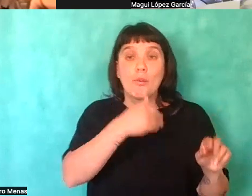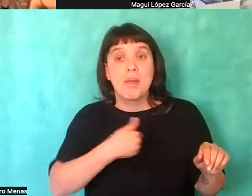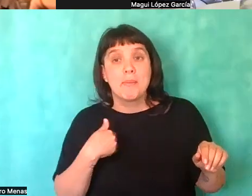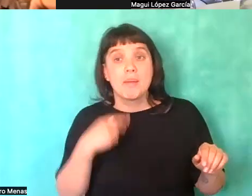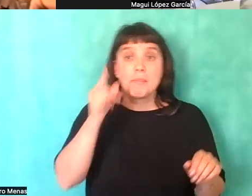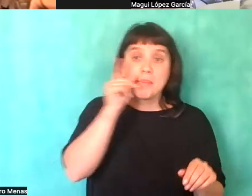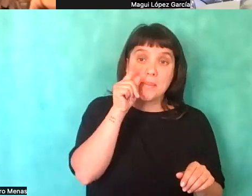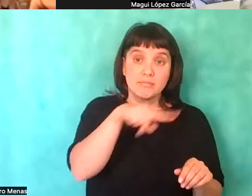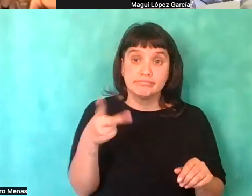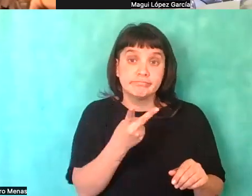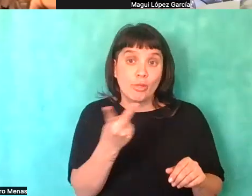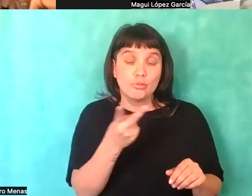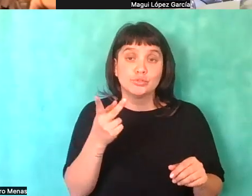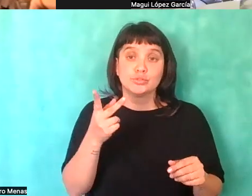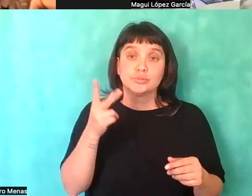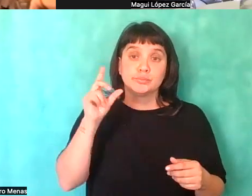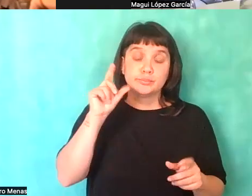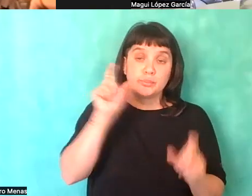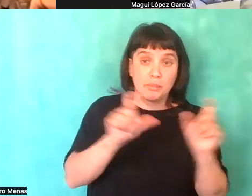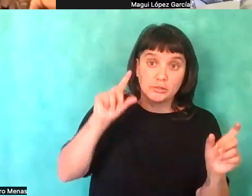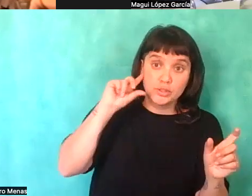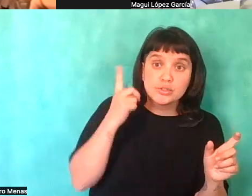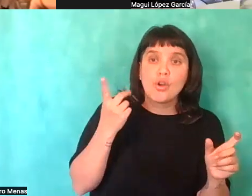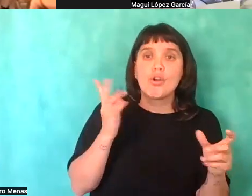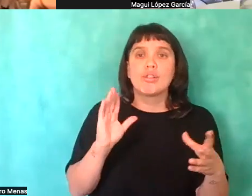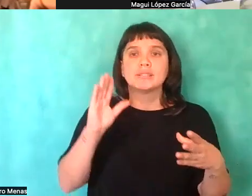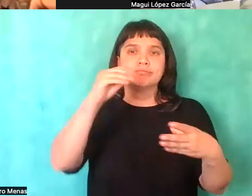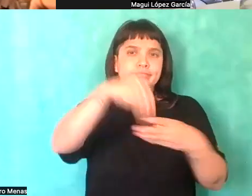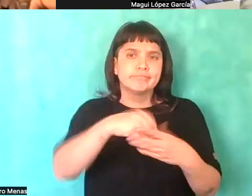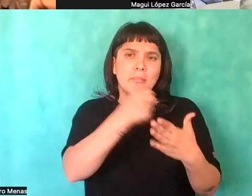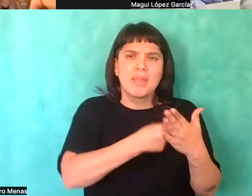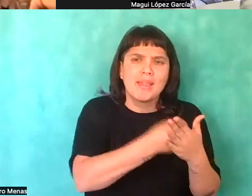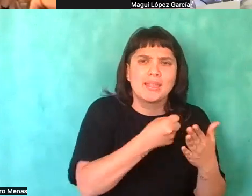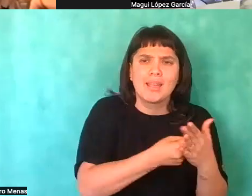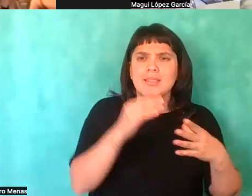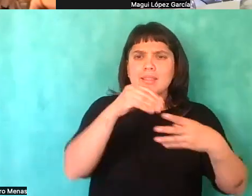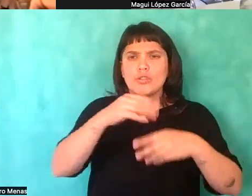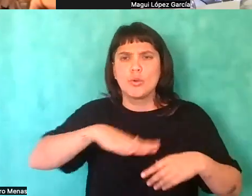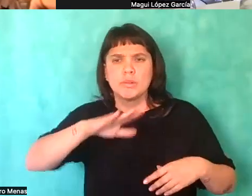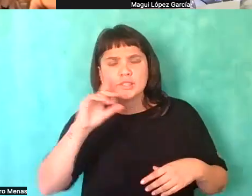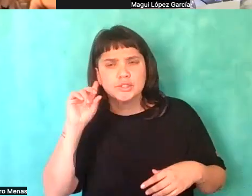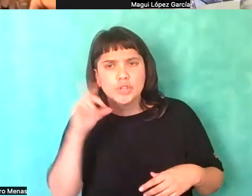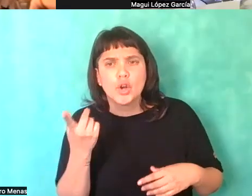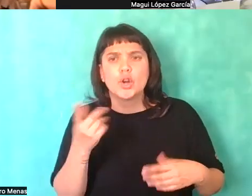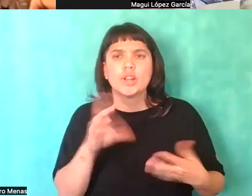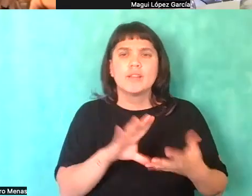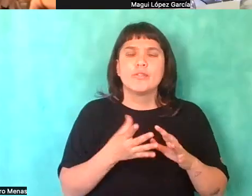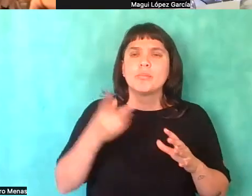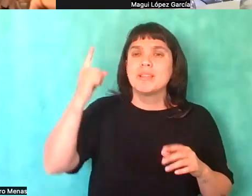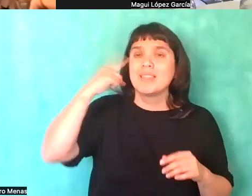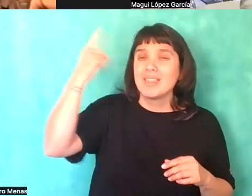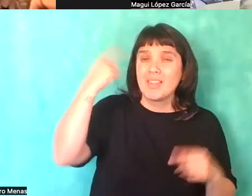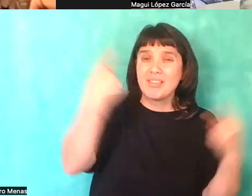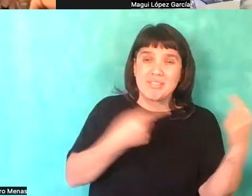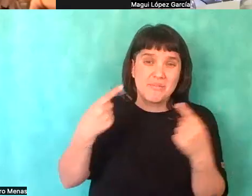y que, bueno, son por ahí militantes de la comunidad y van para adelante, bueno, tienen una idea diferente de lo que es ser una